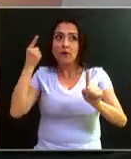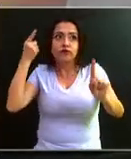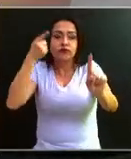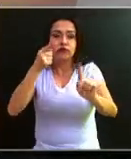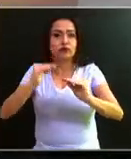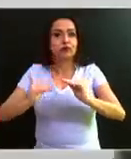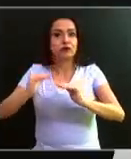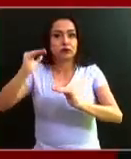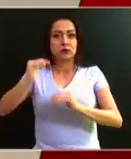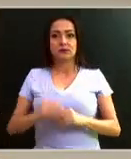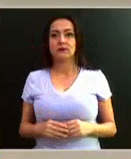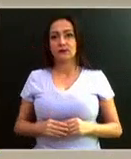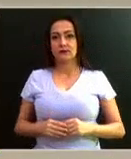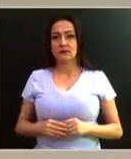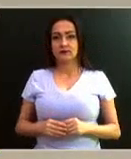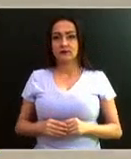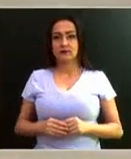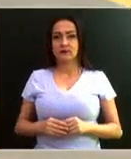alza.